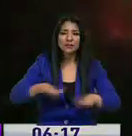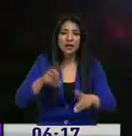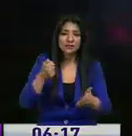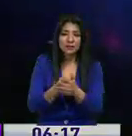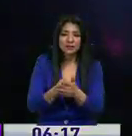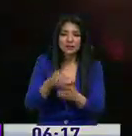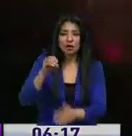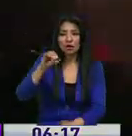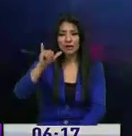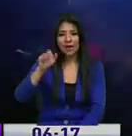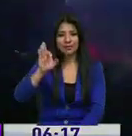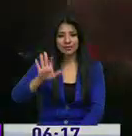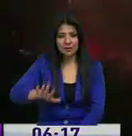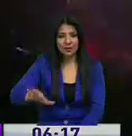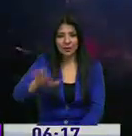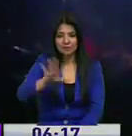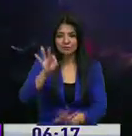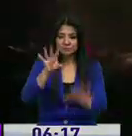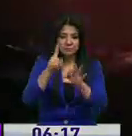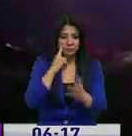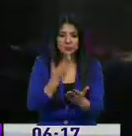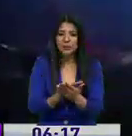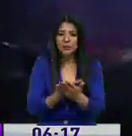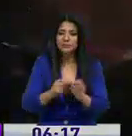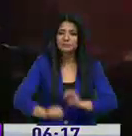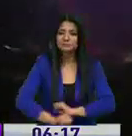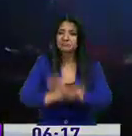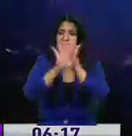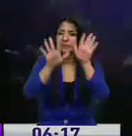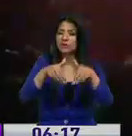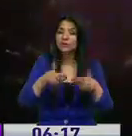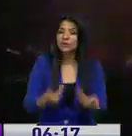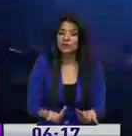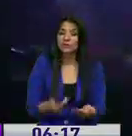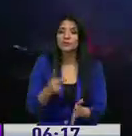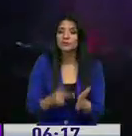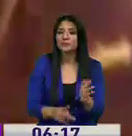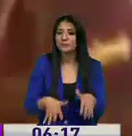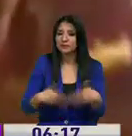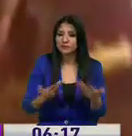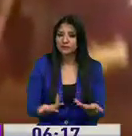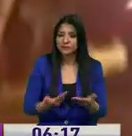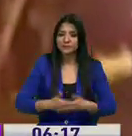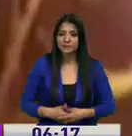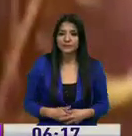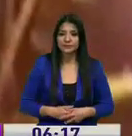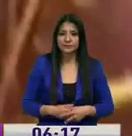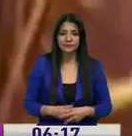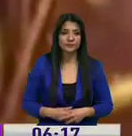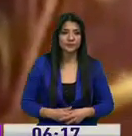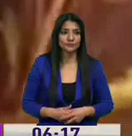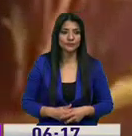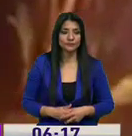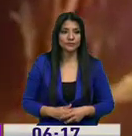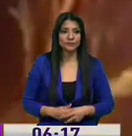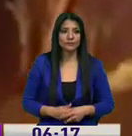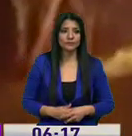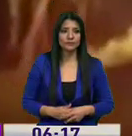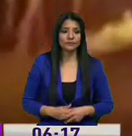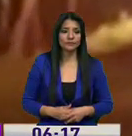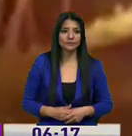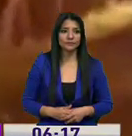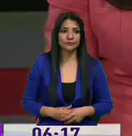recolectaron indicios que permitan esclarecer esta terrible tragedia desde el guabo informó karina